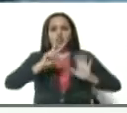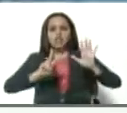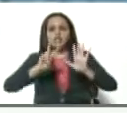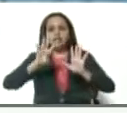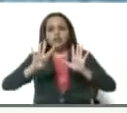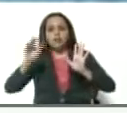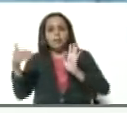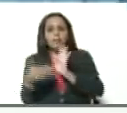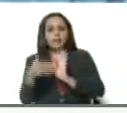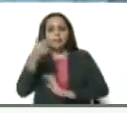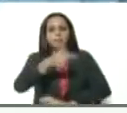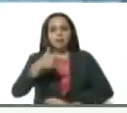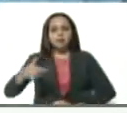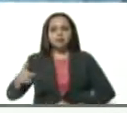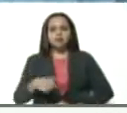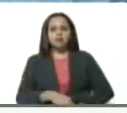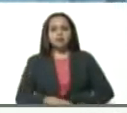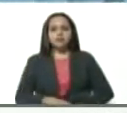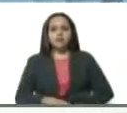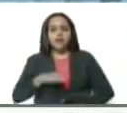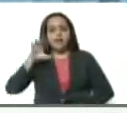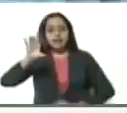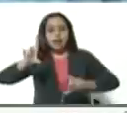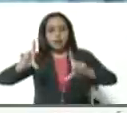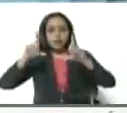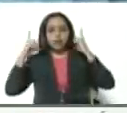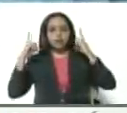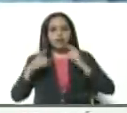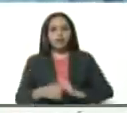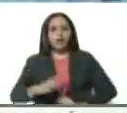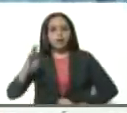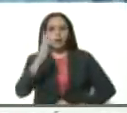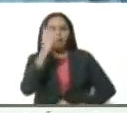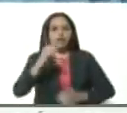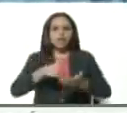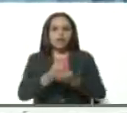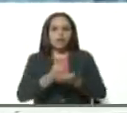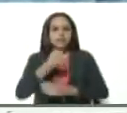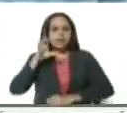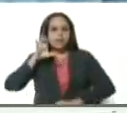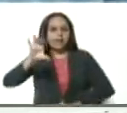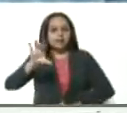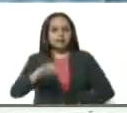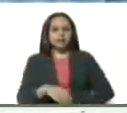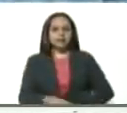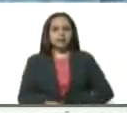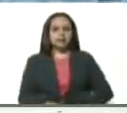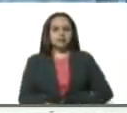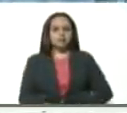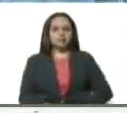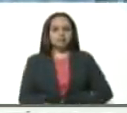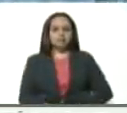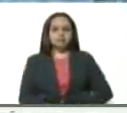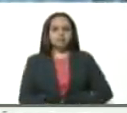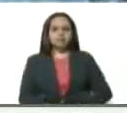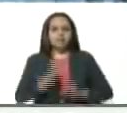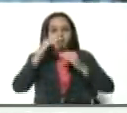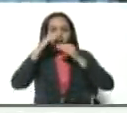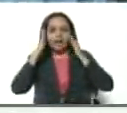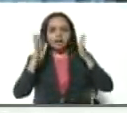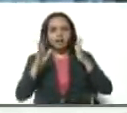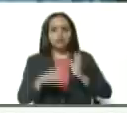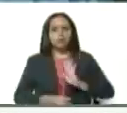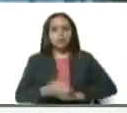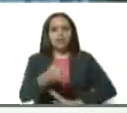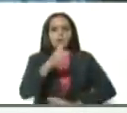579.000 personas. En el estado de La Guaira es la cuarta farmacia de la red de farmacias de Farmapatria y ha atendido